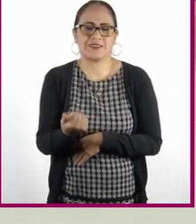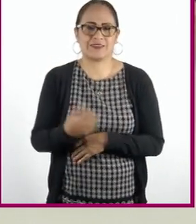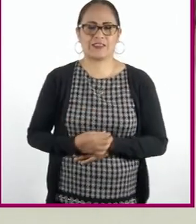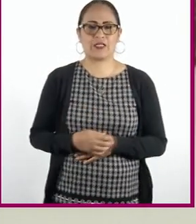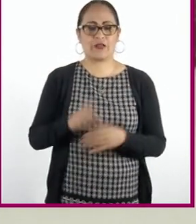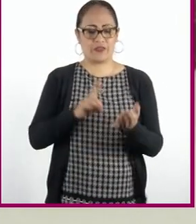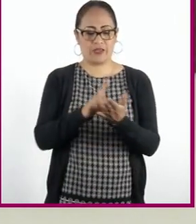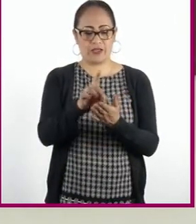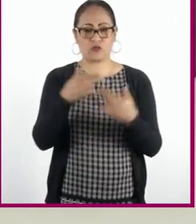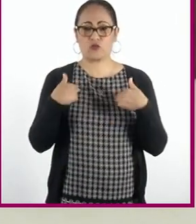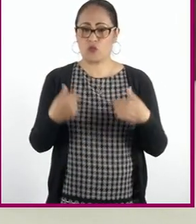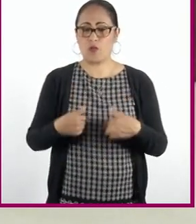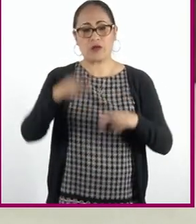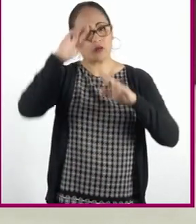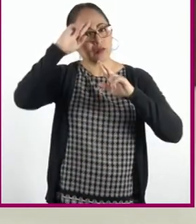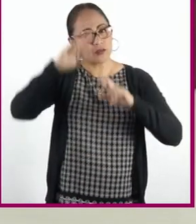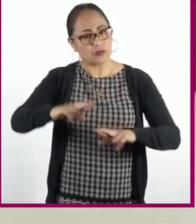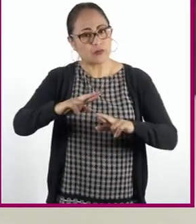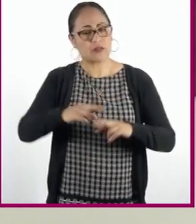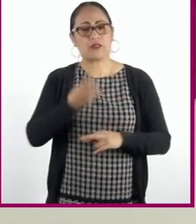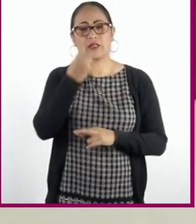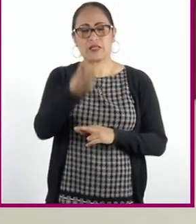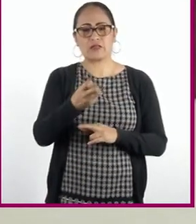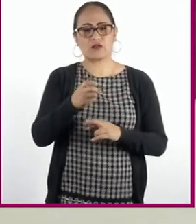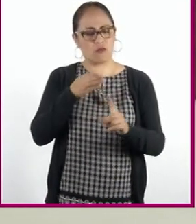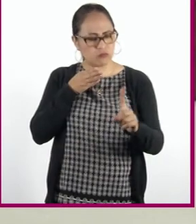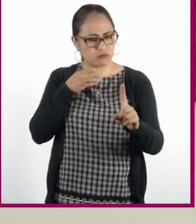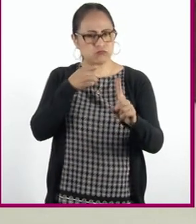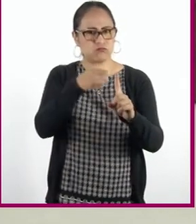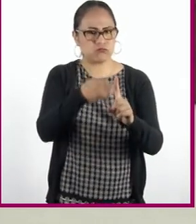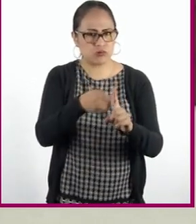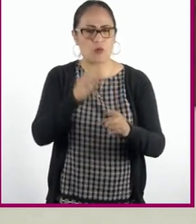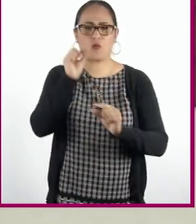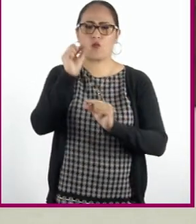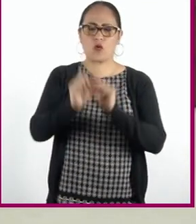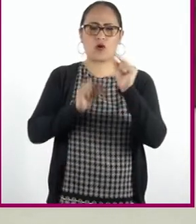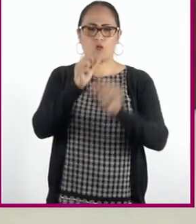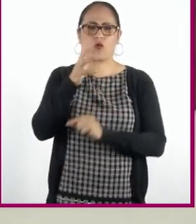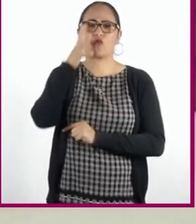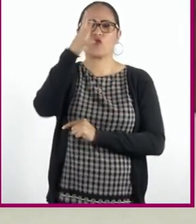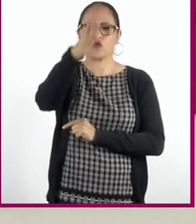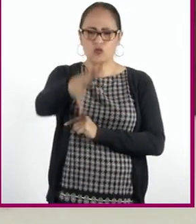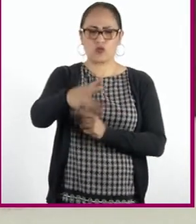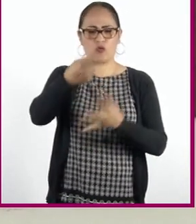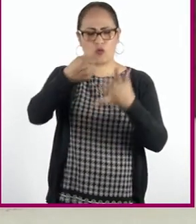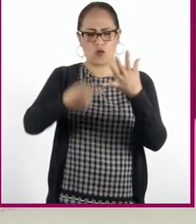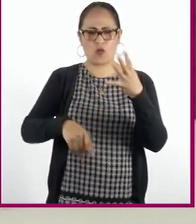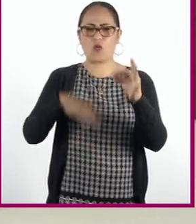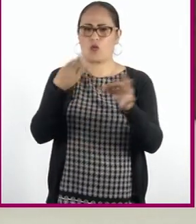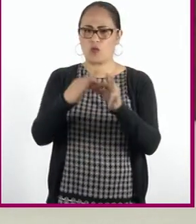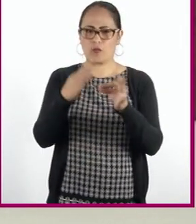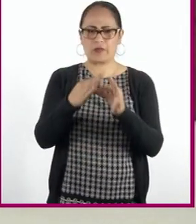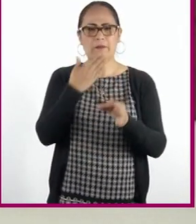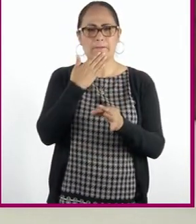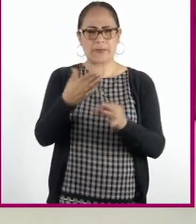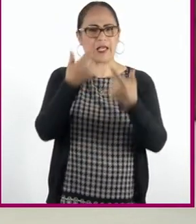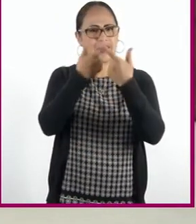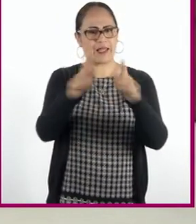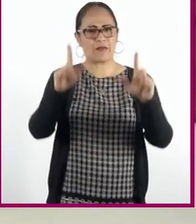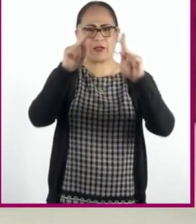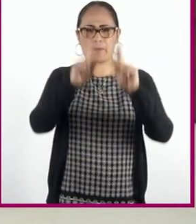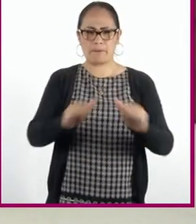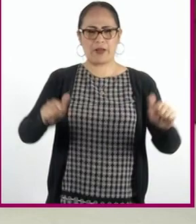los derechos humanos, porque son el camino para realizar los proyectos de nuestras vidas de forma libre, pacífica,